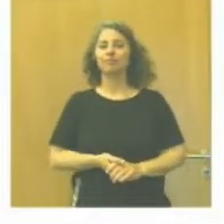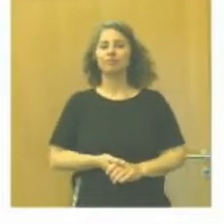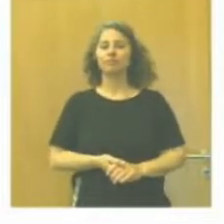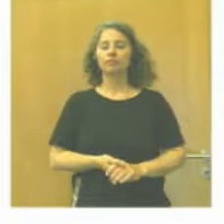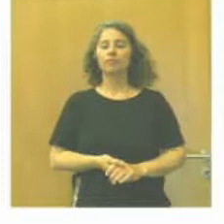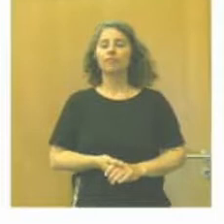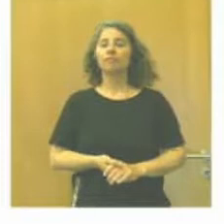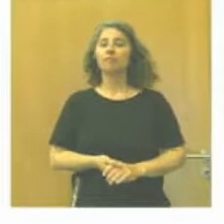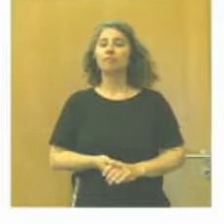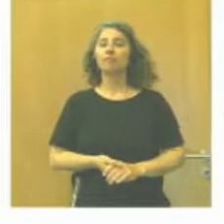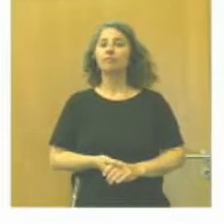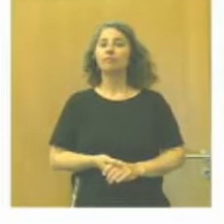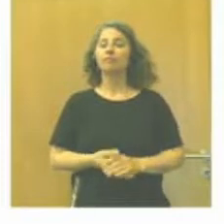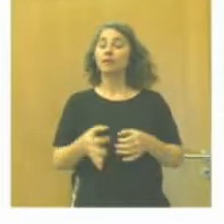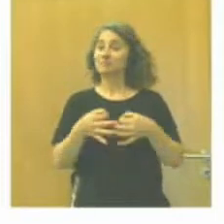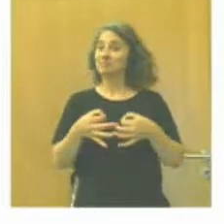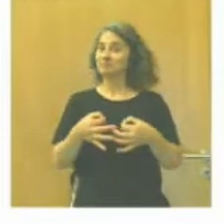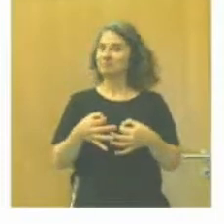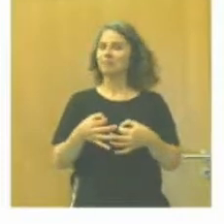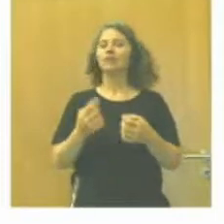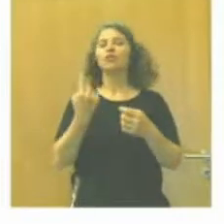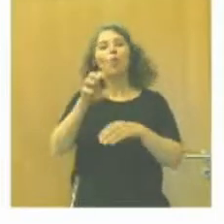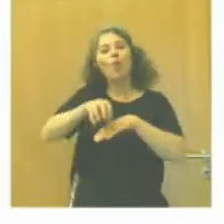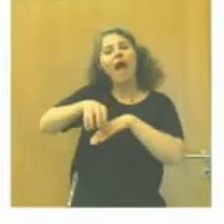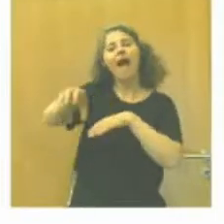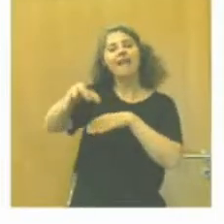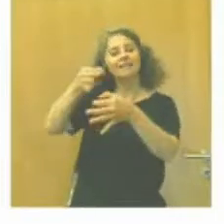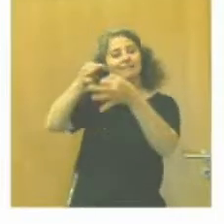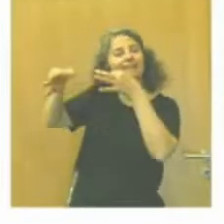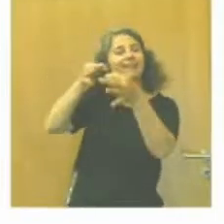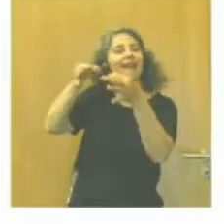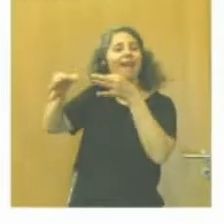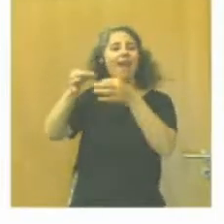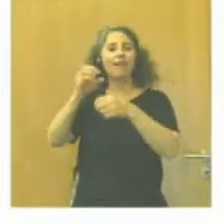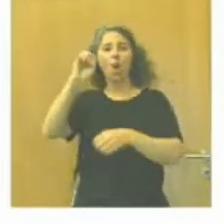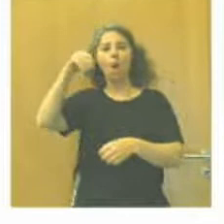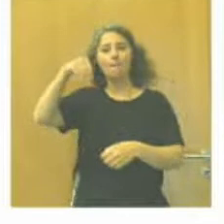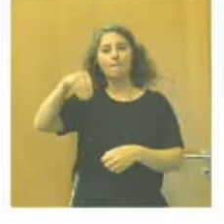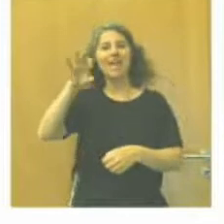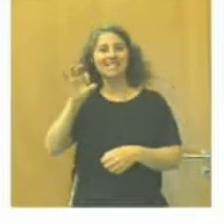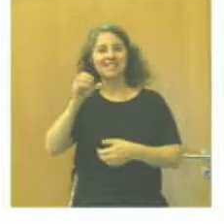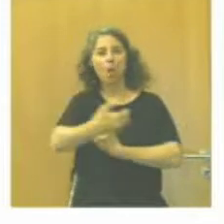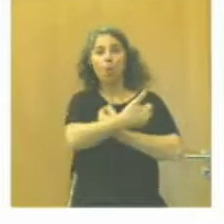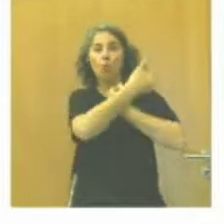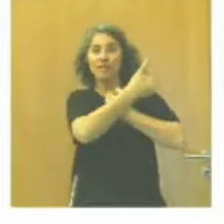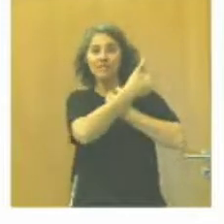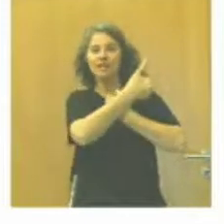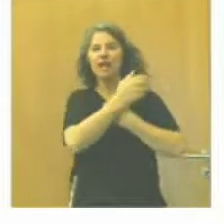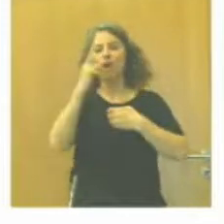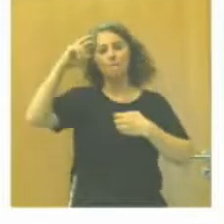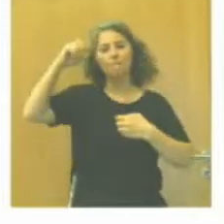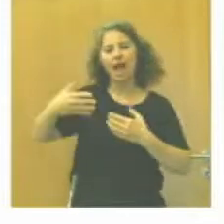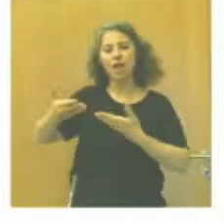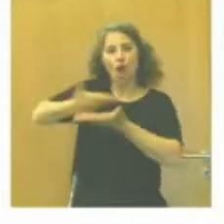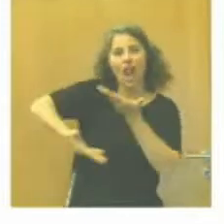Perfecto. Gracias. Entonces, una de las áreas estratégicas de OMS y UNICEF en un plan